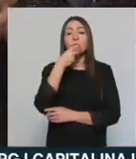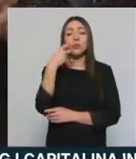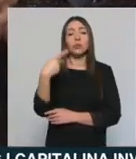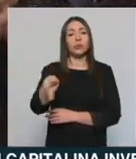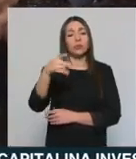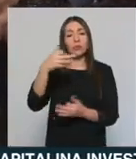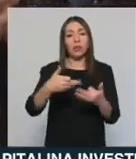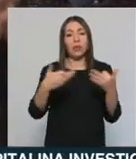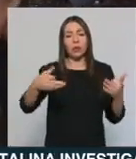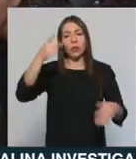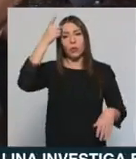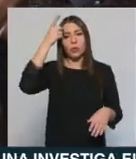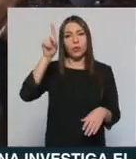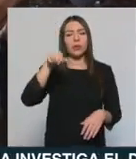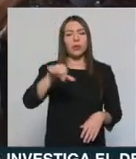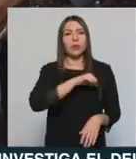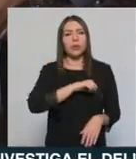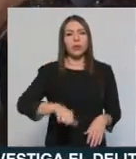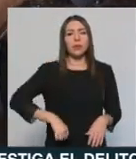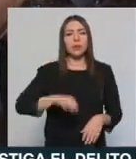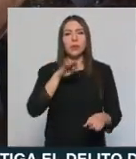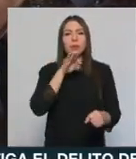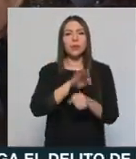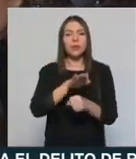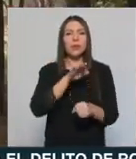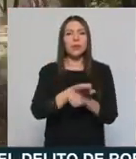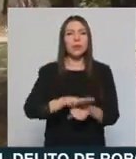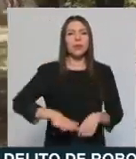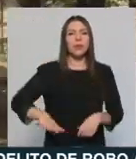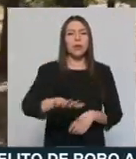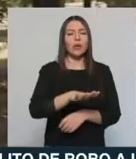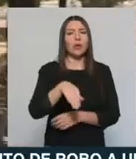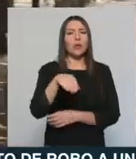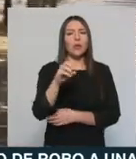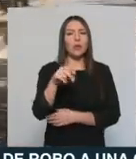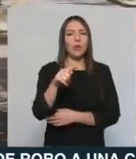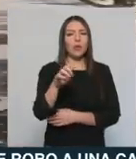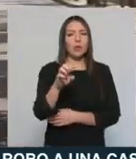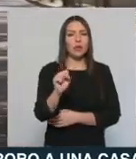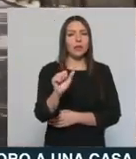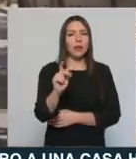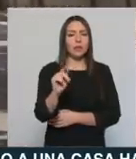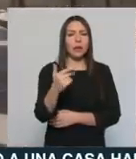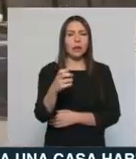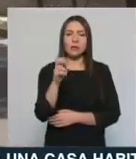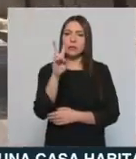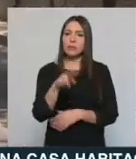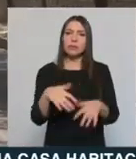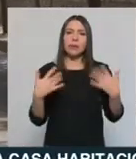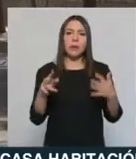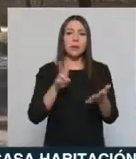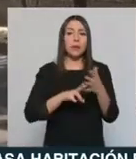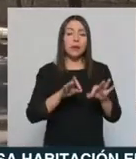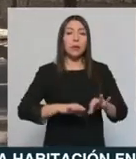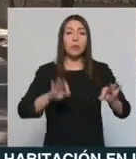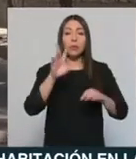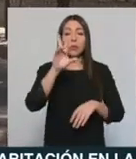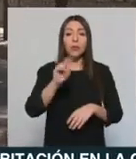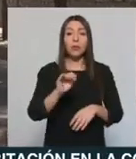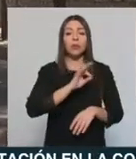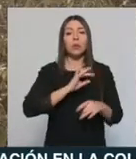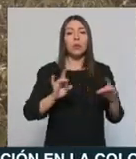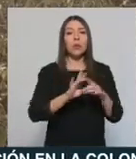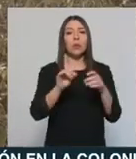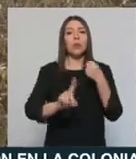alcalde señaló que la defensa de Montes Apalaches es fundamental, ya que de lo contrario estaría en riesgo el 35% de la tercera